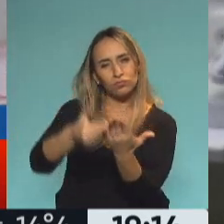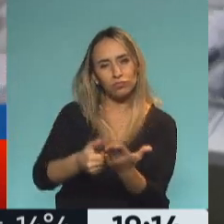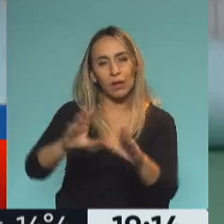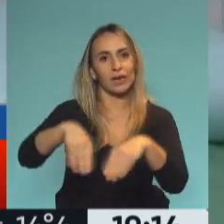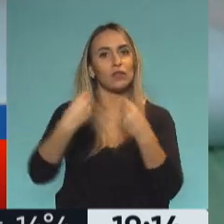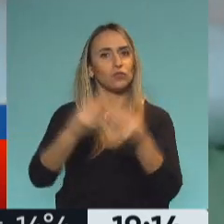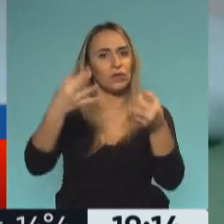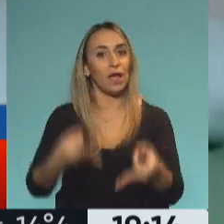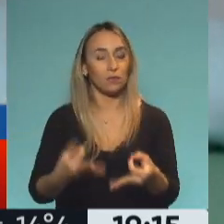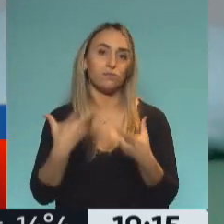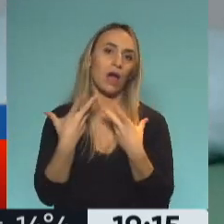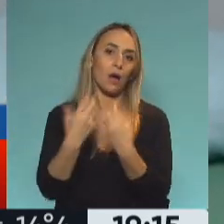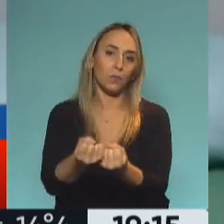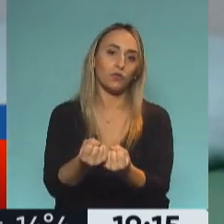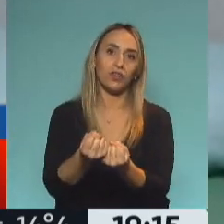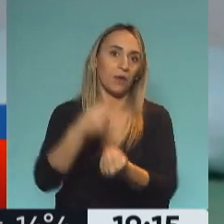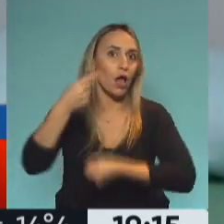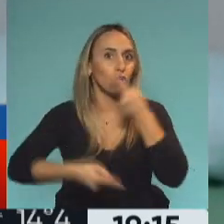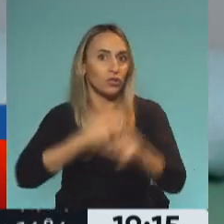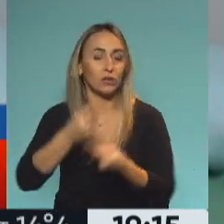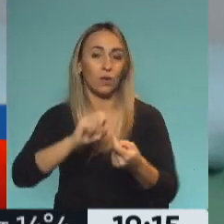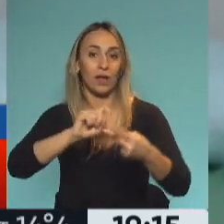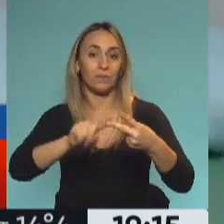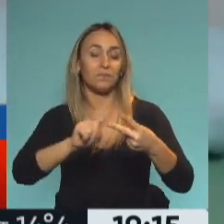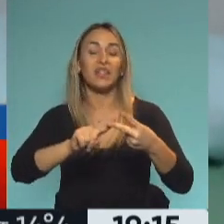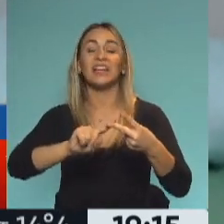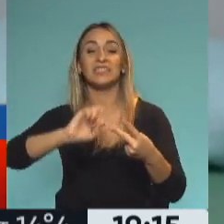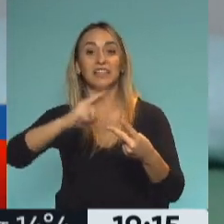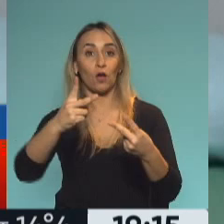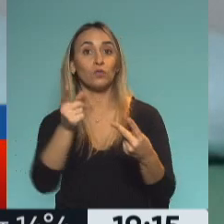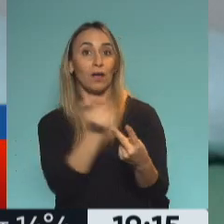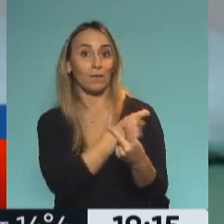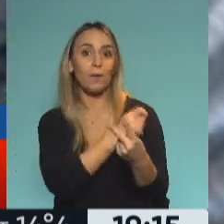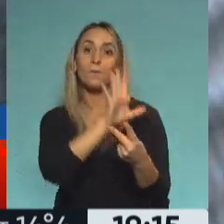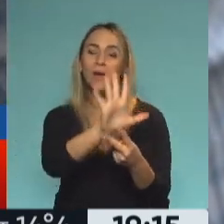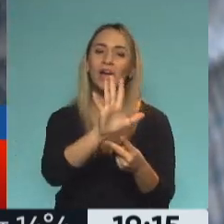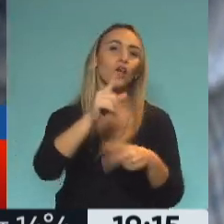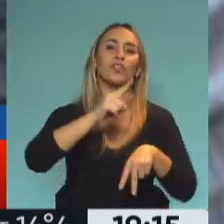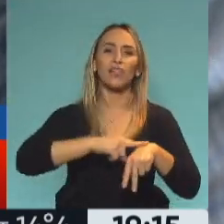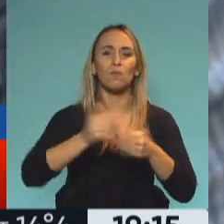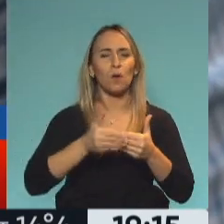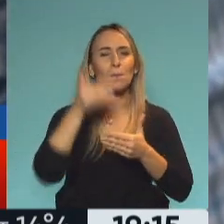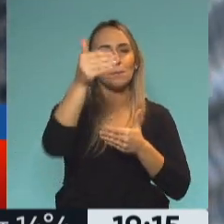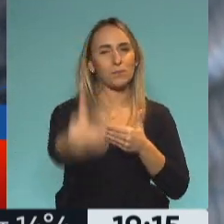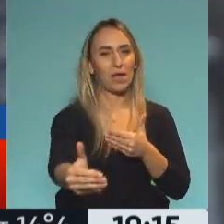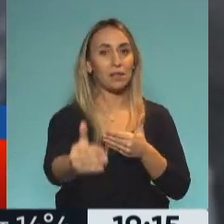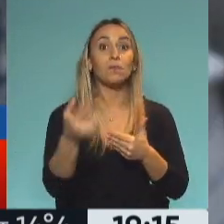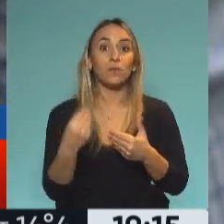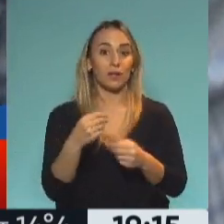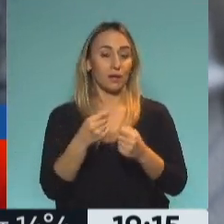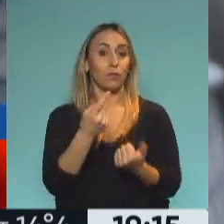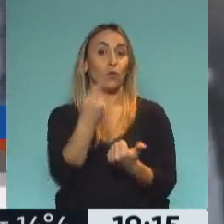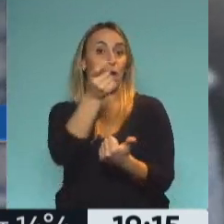estrategia de diferir las segundas aplicaciones con la garantía de que la persona vacunada estará